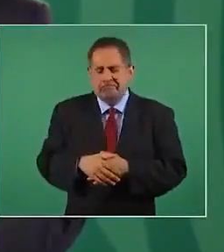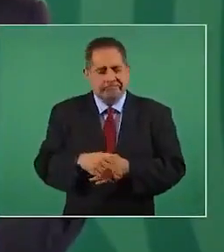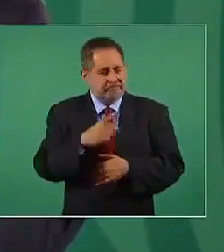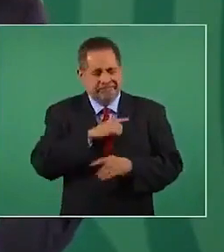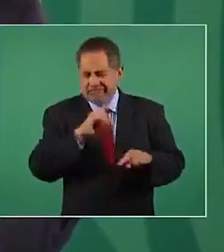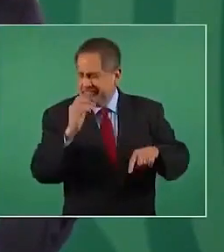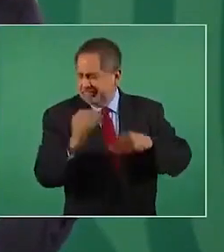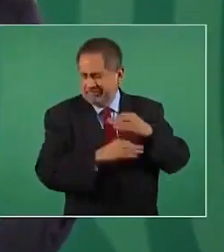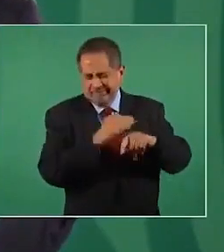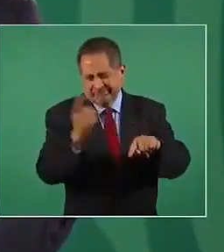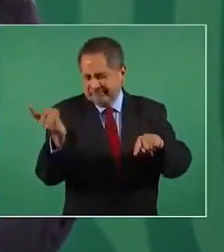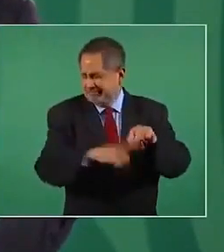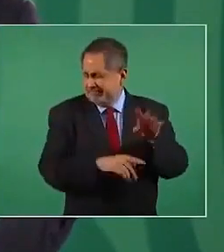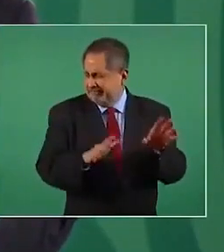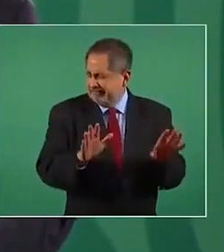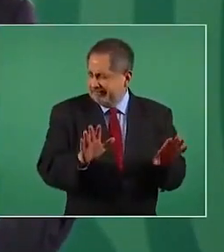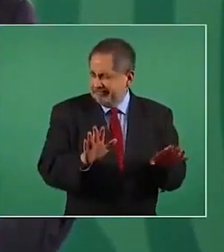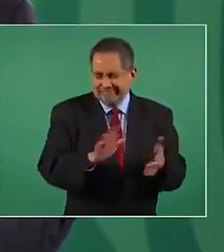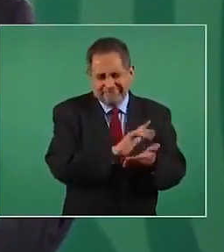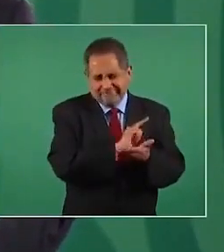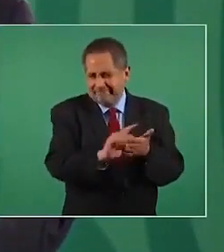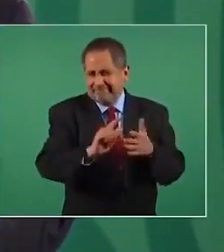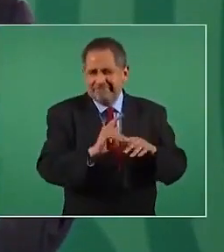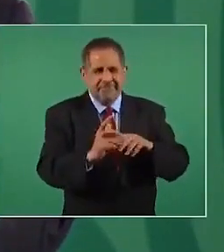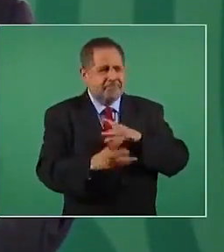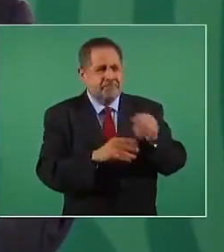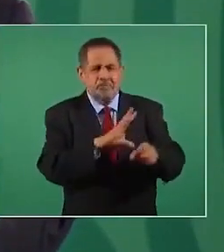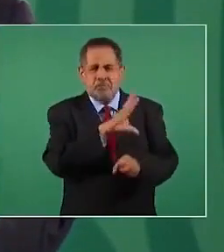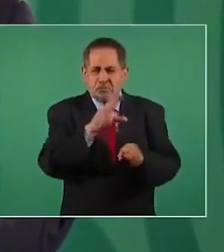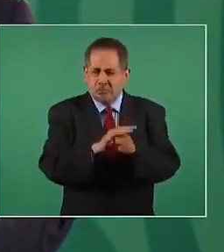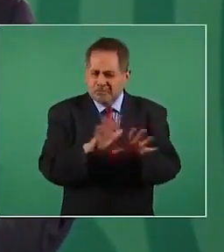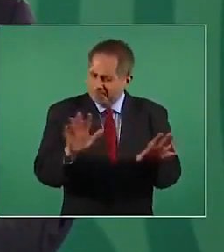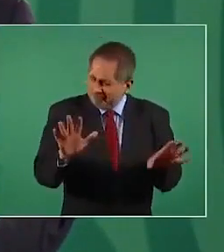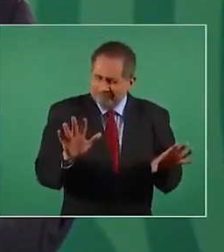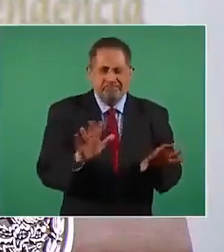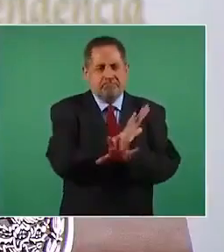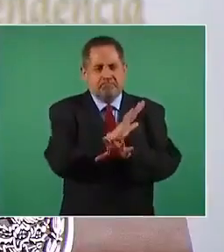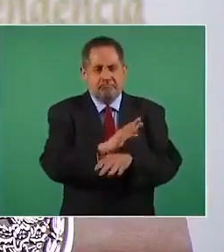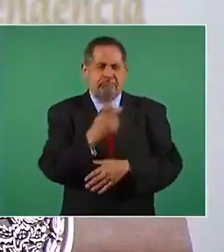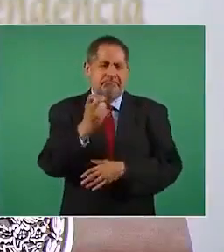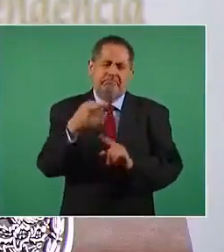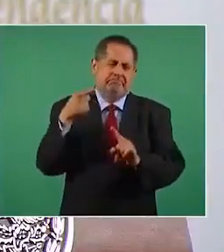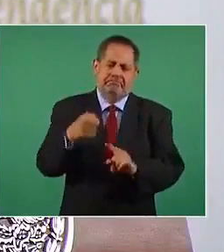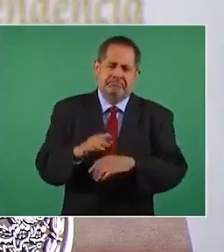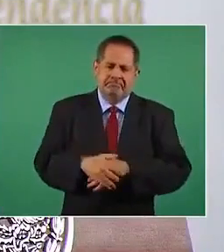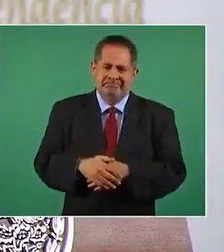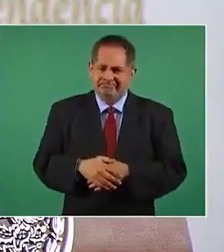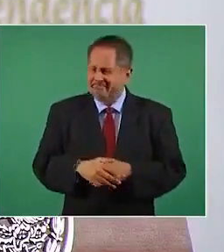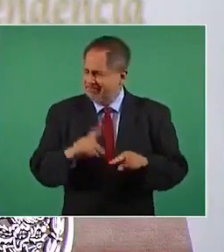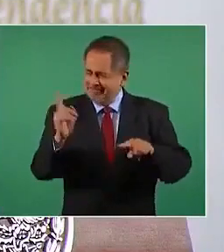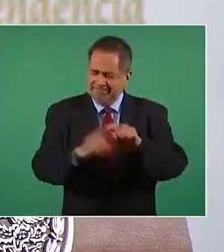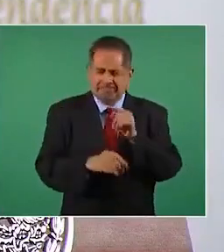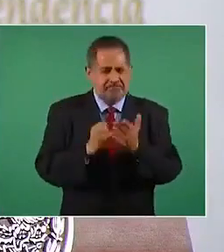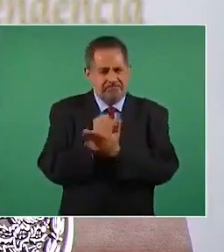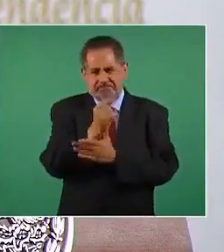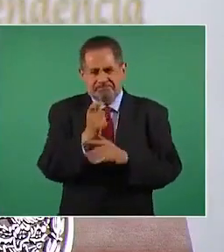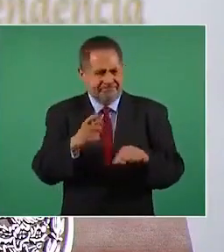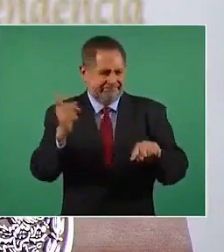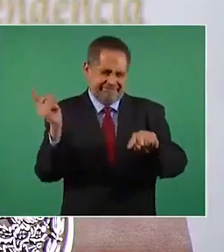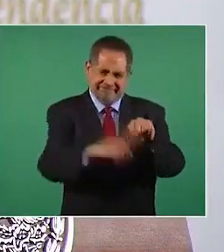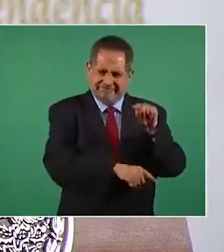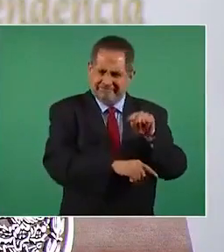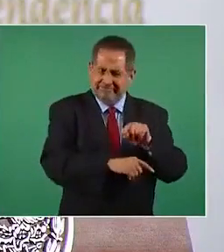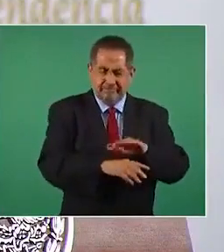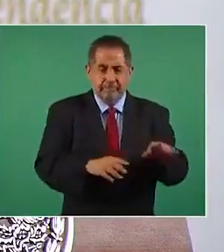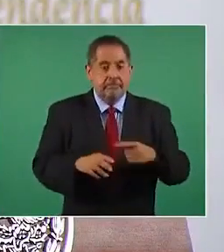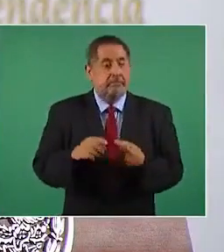renovarse. No hay más que una renovación tajante,